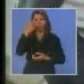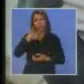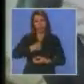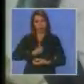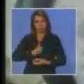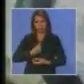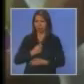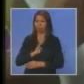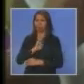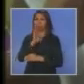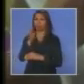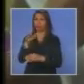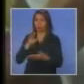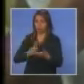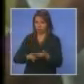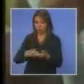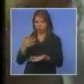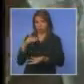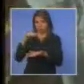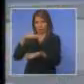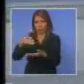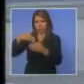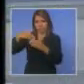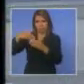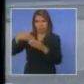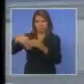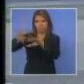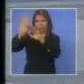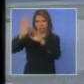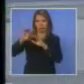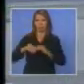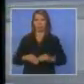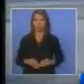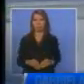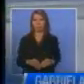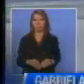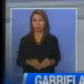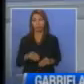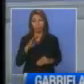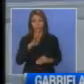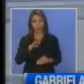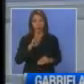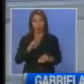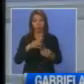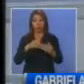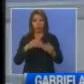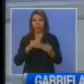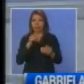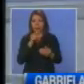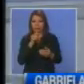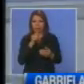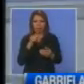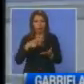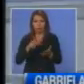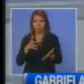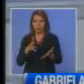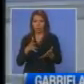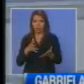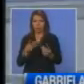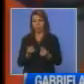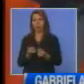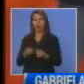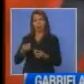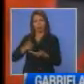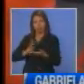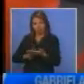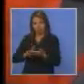oficinas del correo estatal a hacer el envío. El sistema que quedaría aún exento del pago de estos $42 es aquel que se realiza a través de la Unión Postal